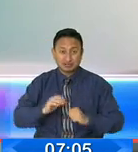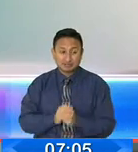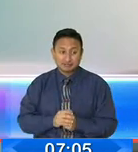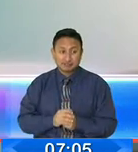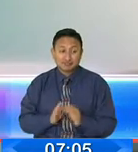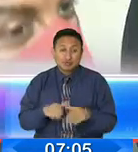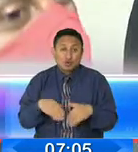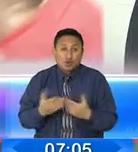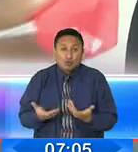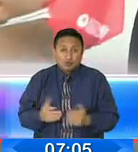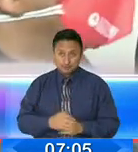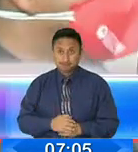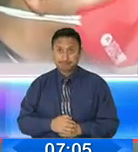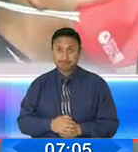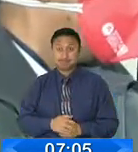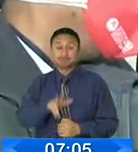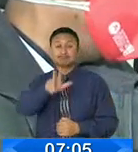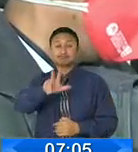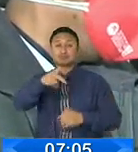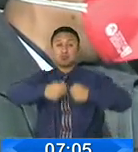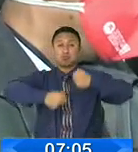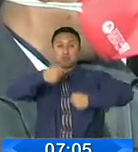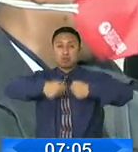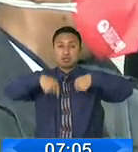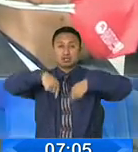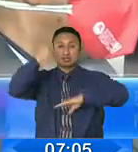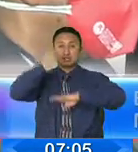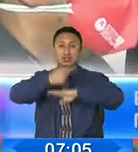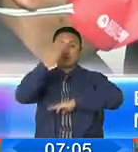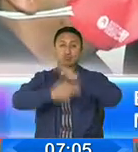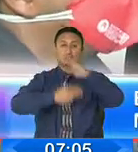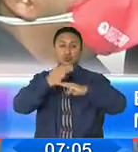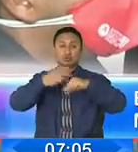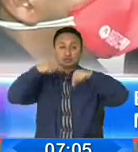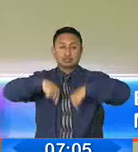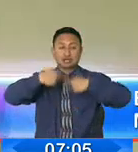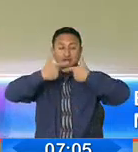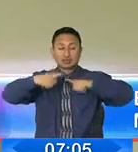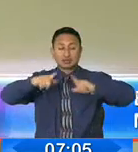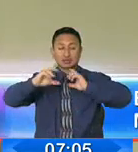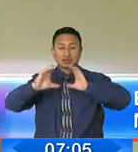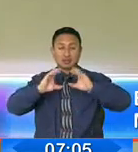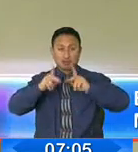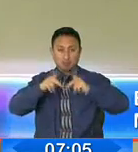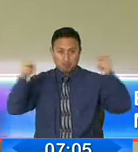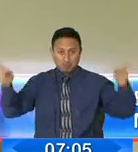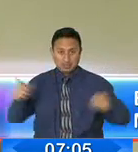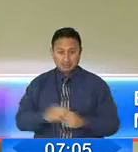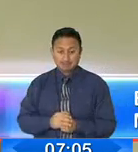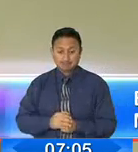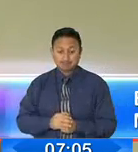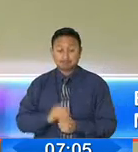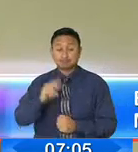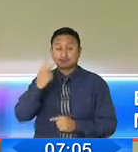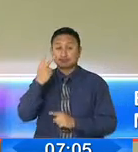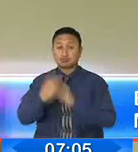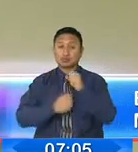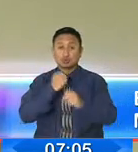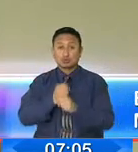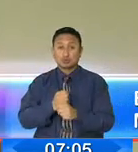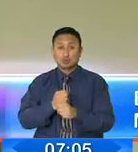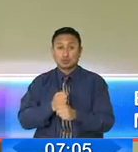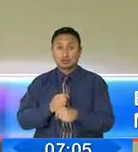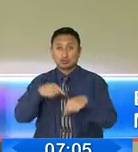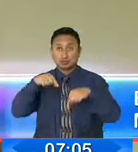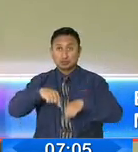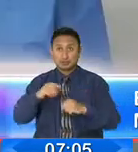libertad de opinión. El 3 de mayo se celebra el Día Mundial de la Libertad de Prensa y por segundo año consecutivo esta fecha